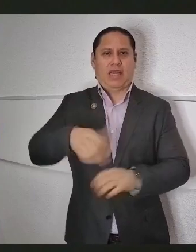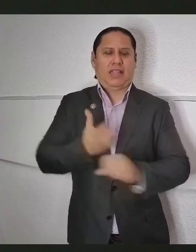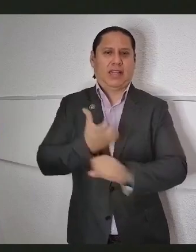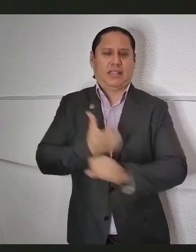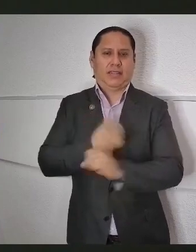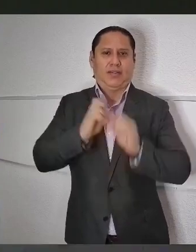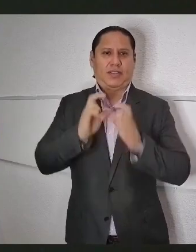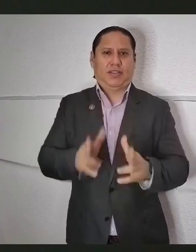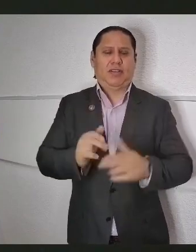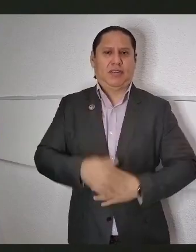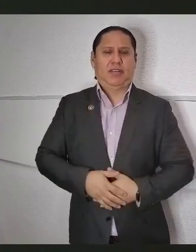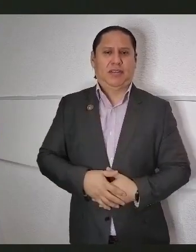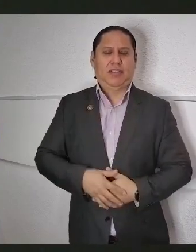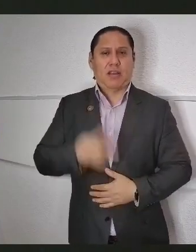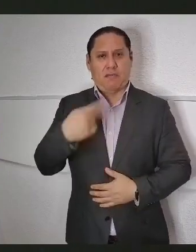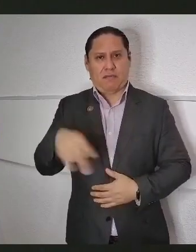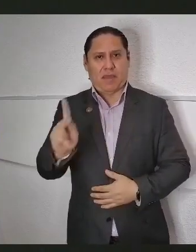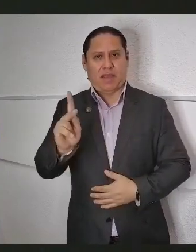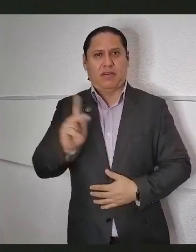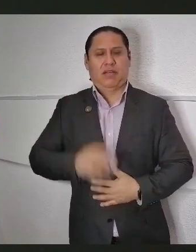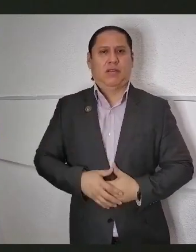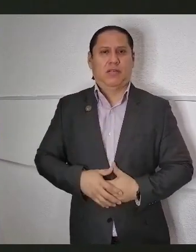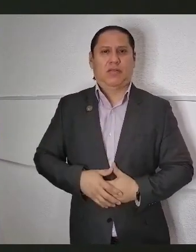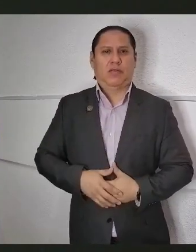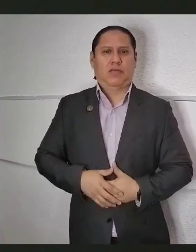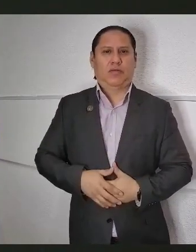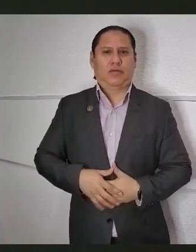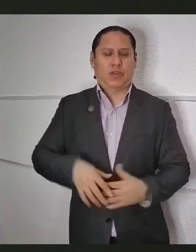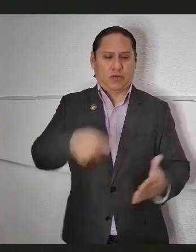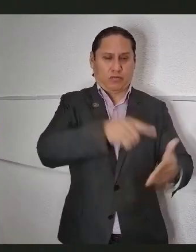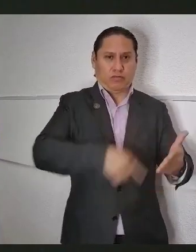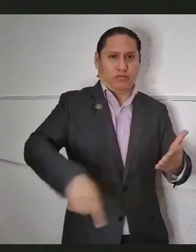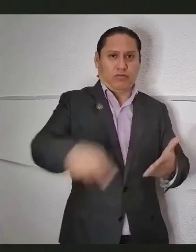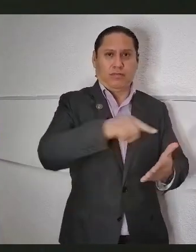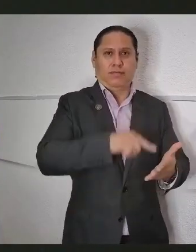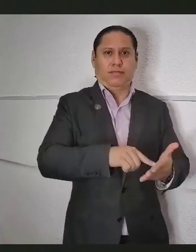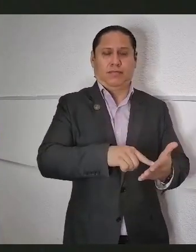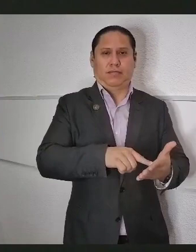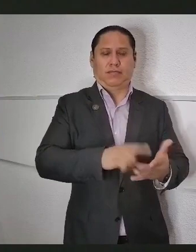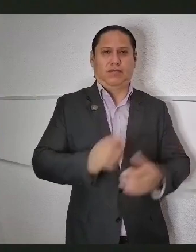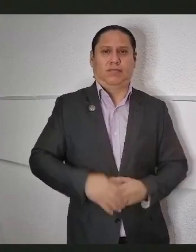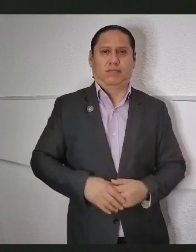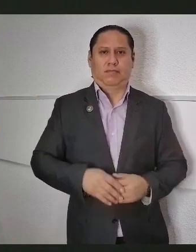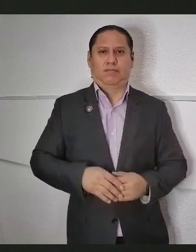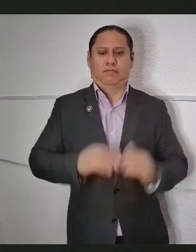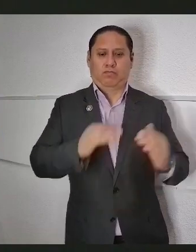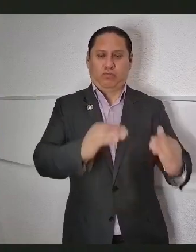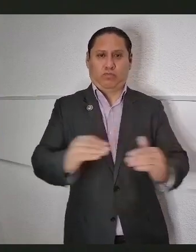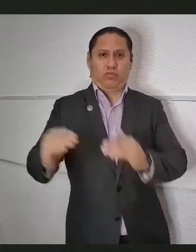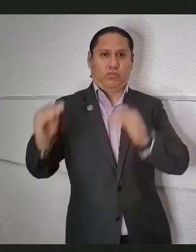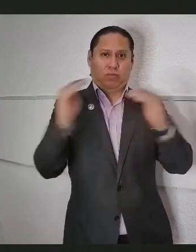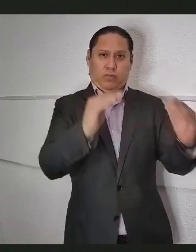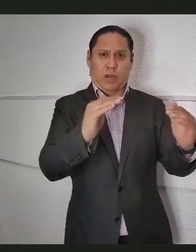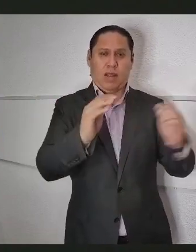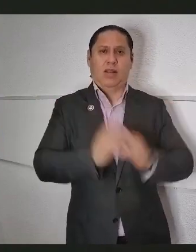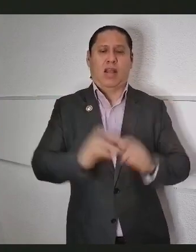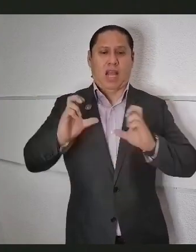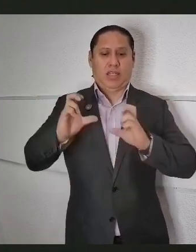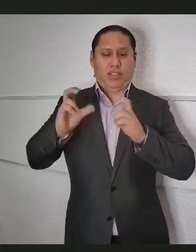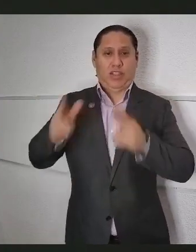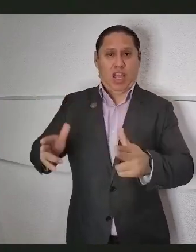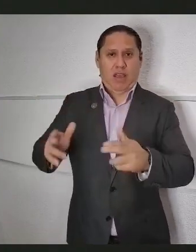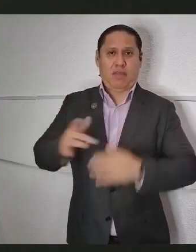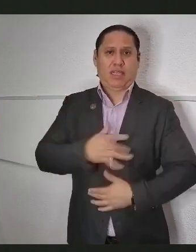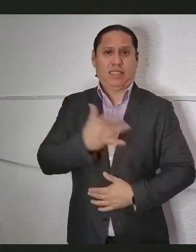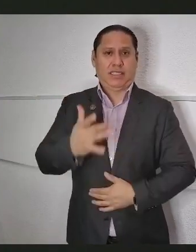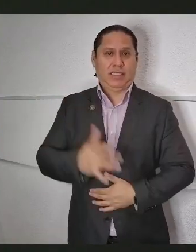estado. Pero además, el sector agropecuario acrecenta en las chiapanecas y chiapanecos en